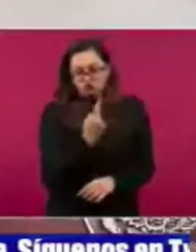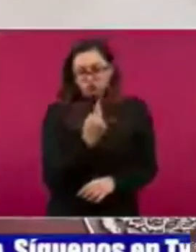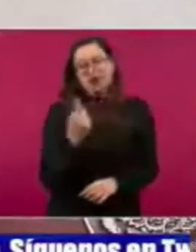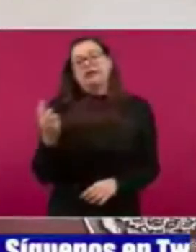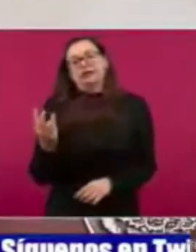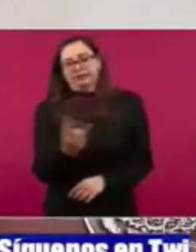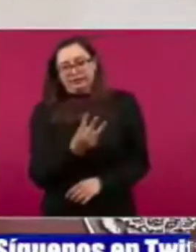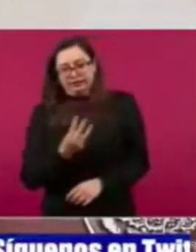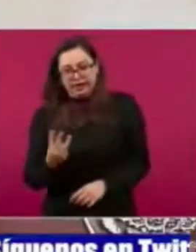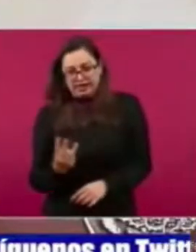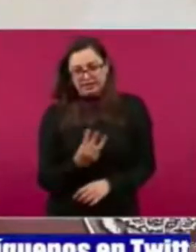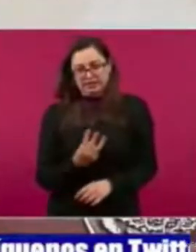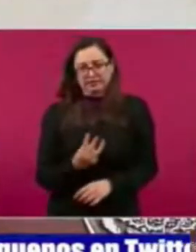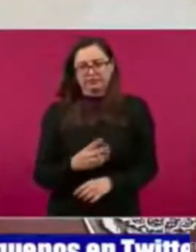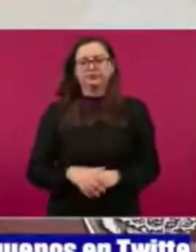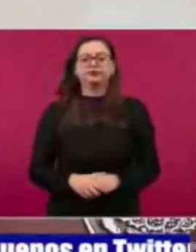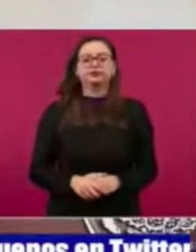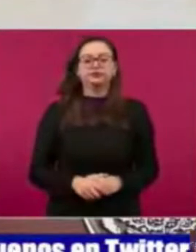cumbre